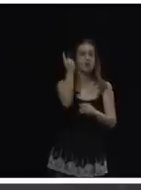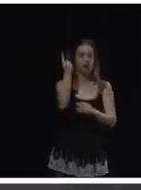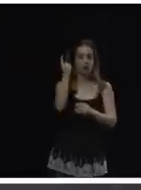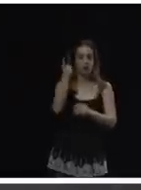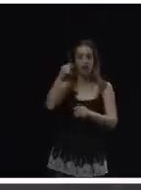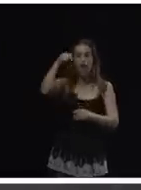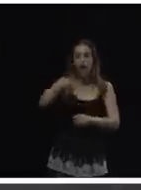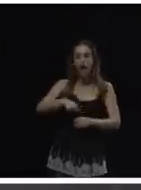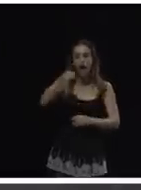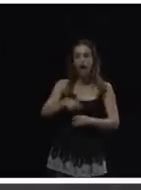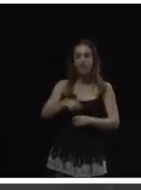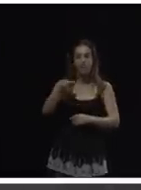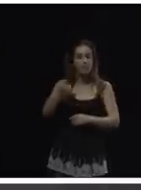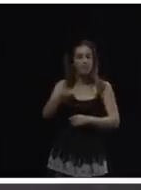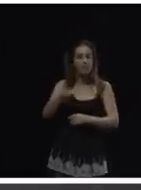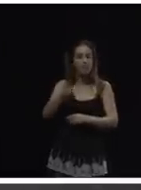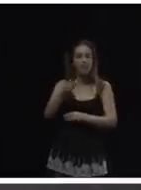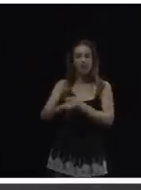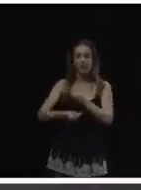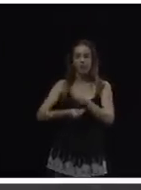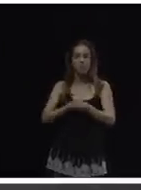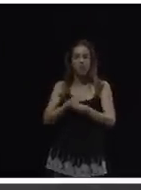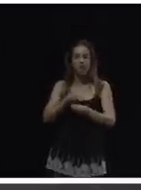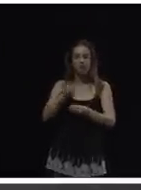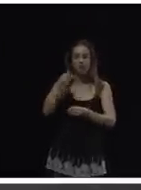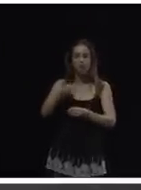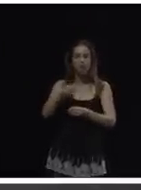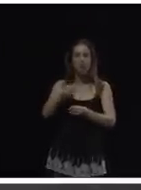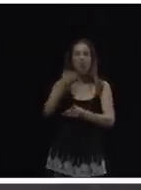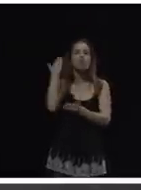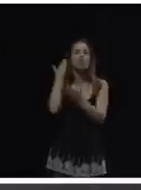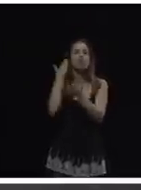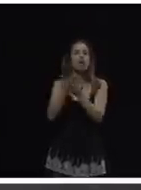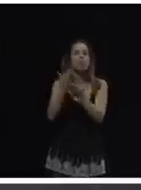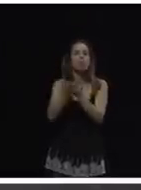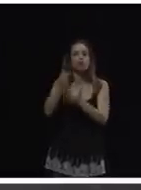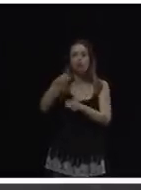aquí estamos dispuestos a enseñaros que es como las que más. Y salimos por